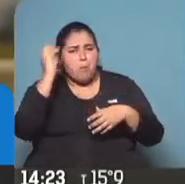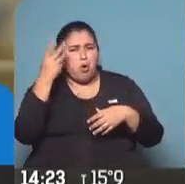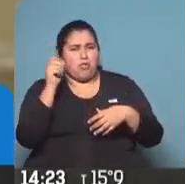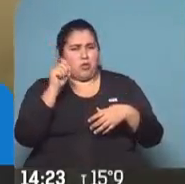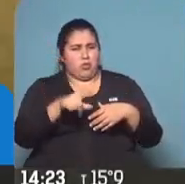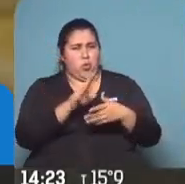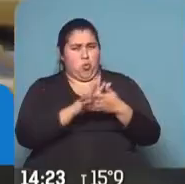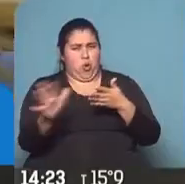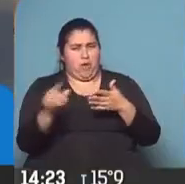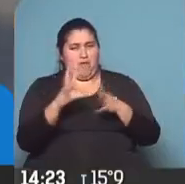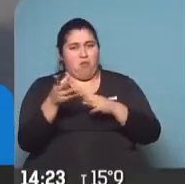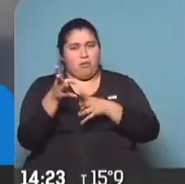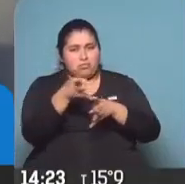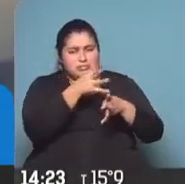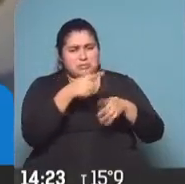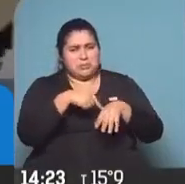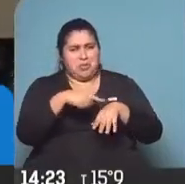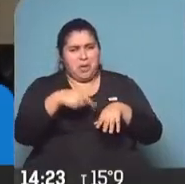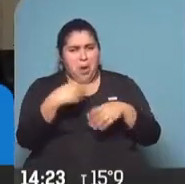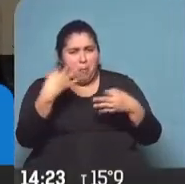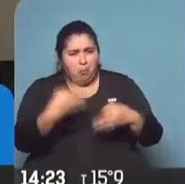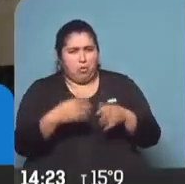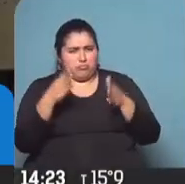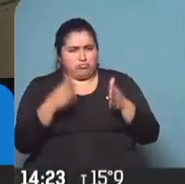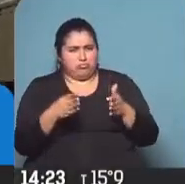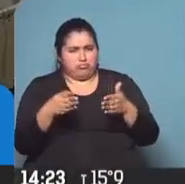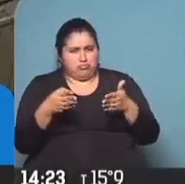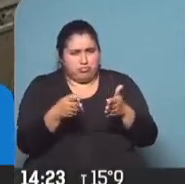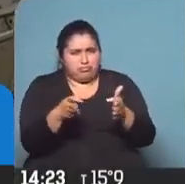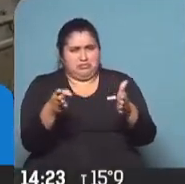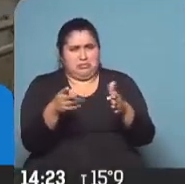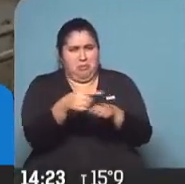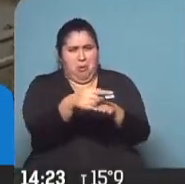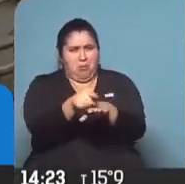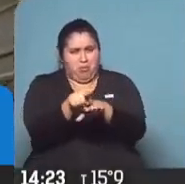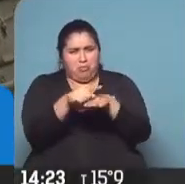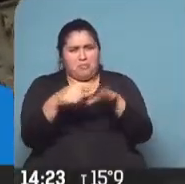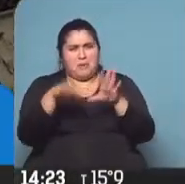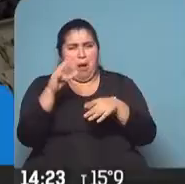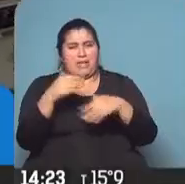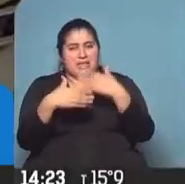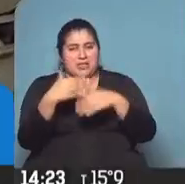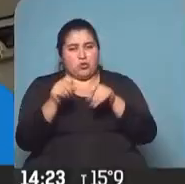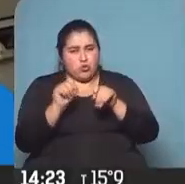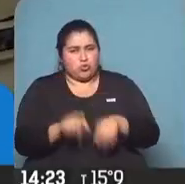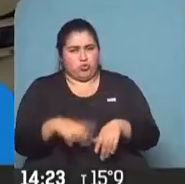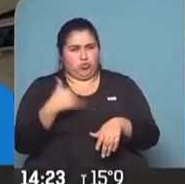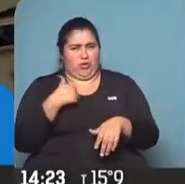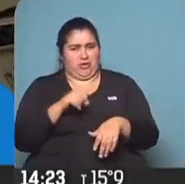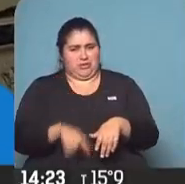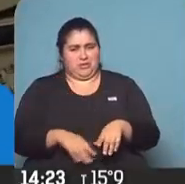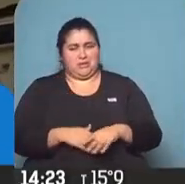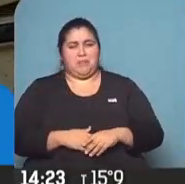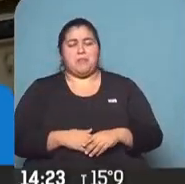permitirán el combate y todo el tiempo posicionando nuevamente en la valoración de los desarrollos tecnológicos de la región